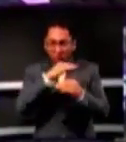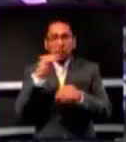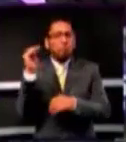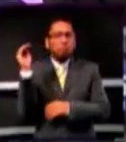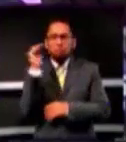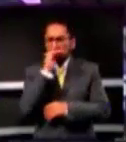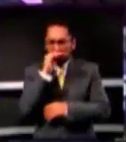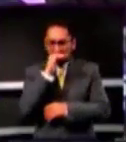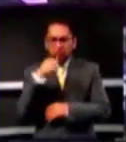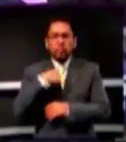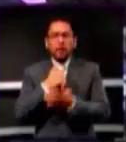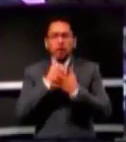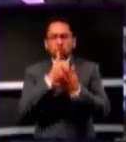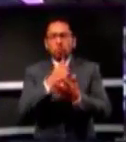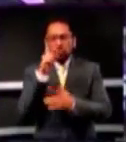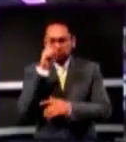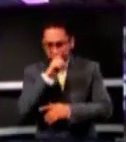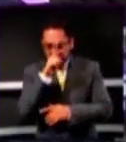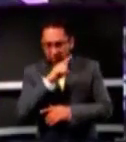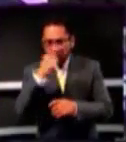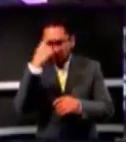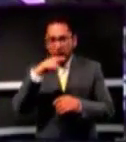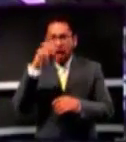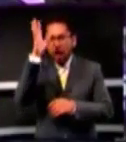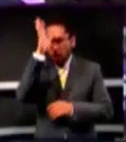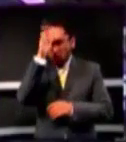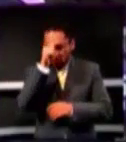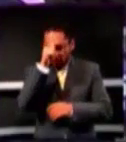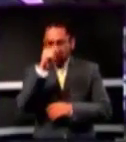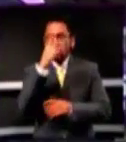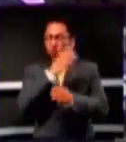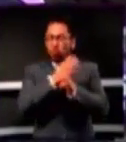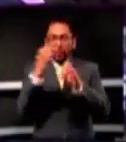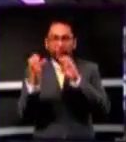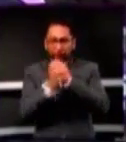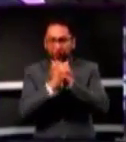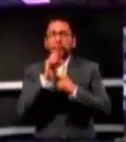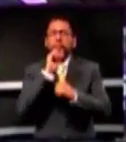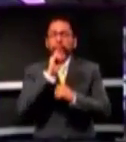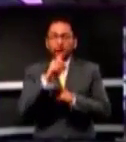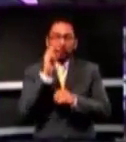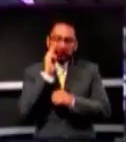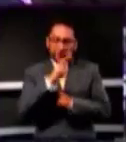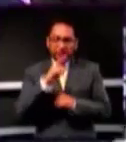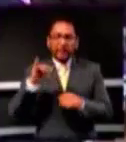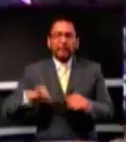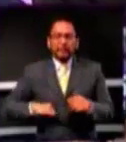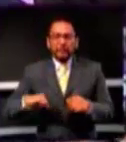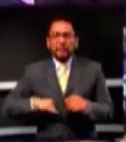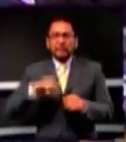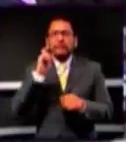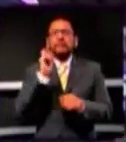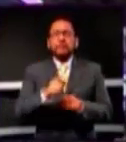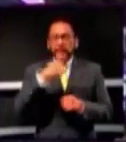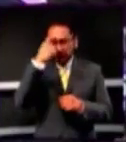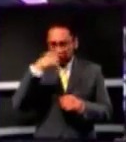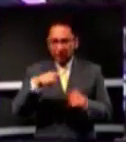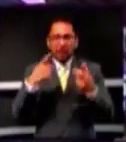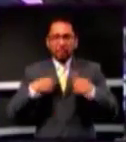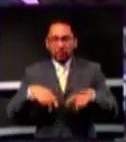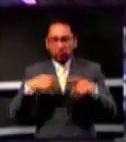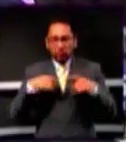orientamos, le ofrecemos algún acuerdo conclusivo. Y una de las cosas que también nos resultan muy interesantes es que para los